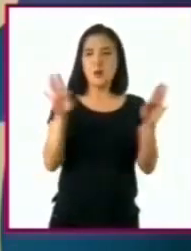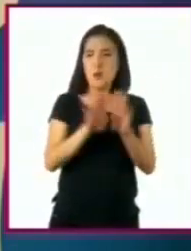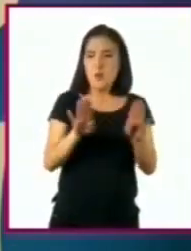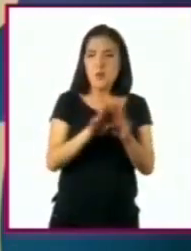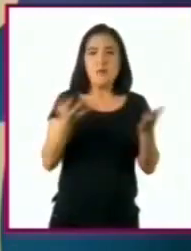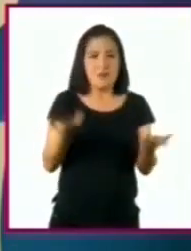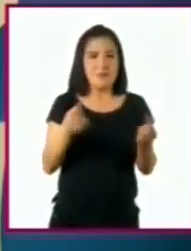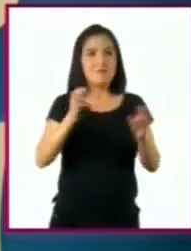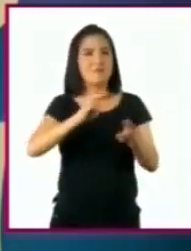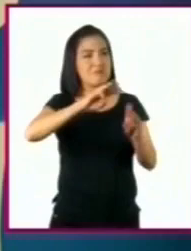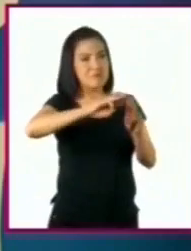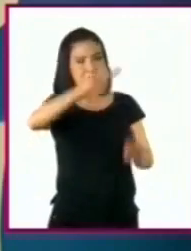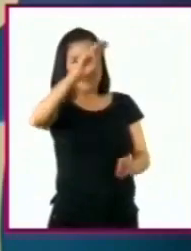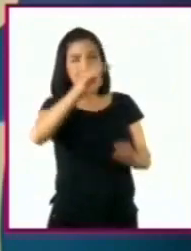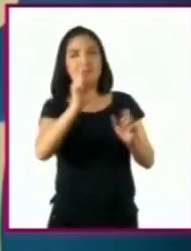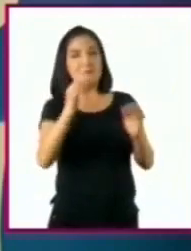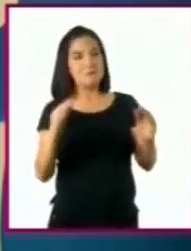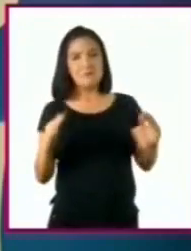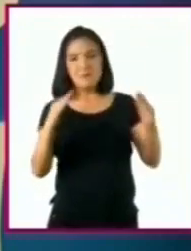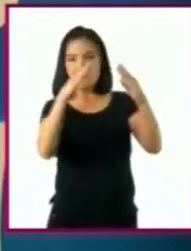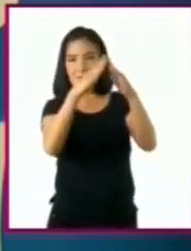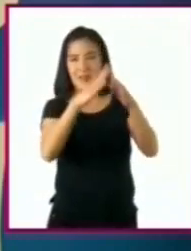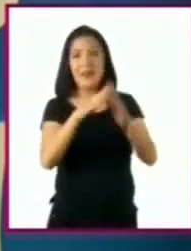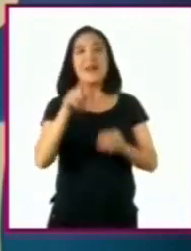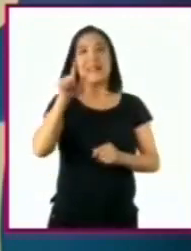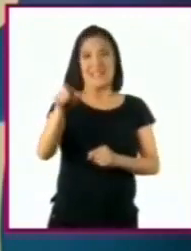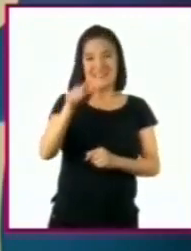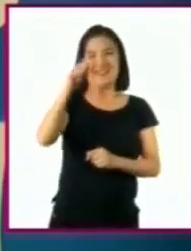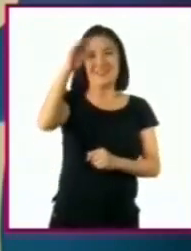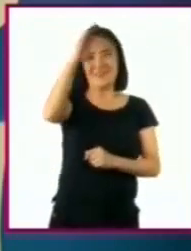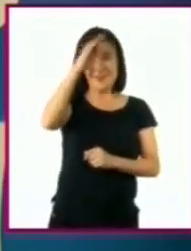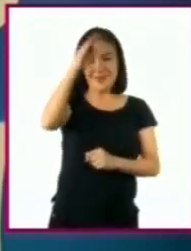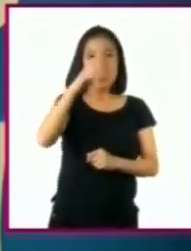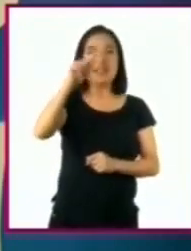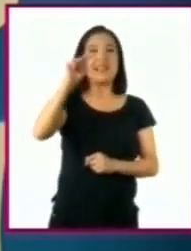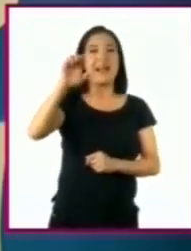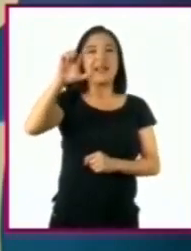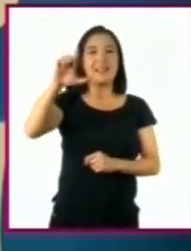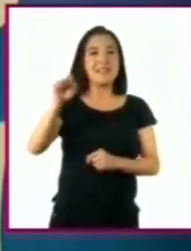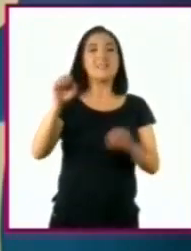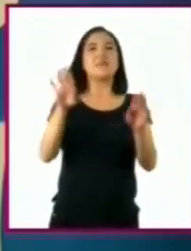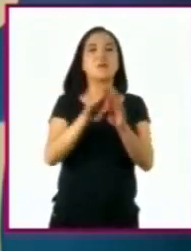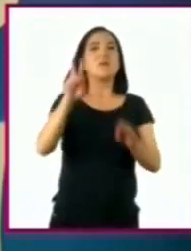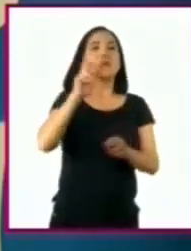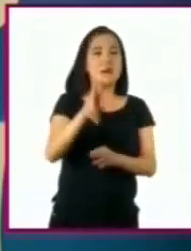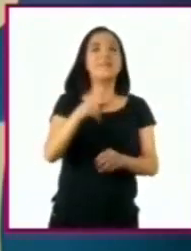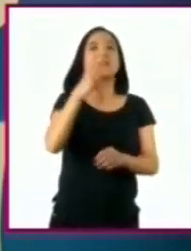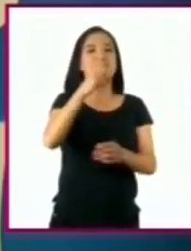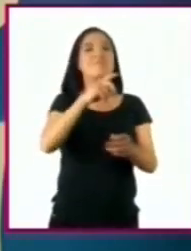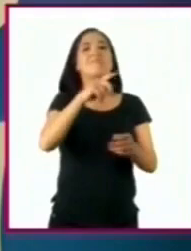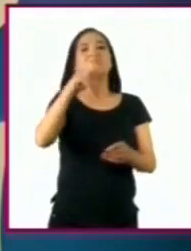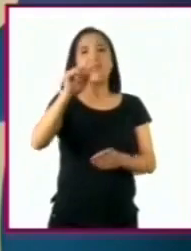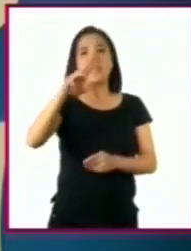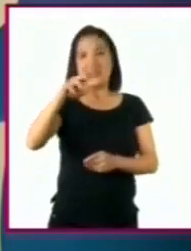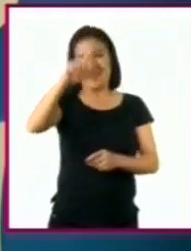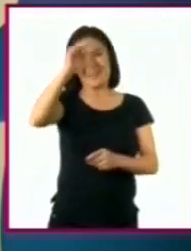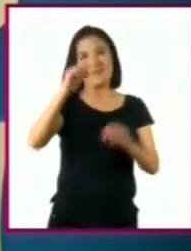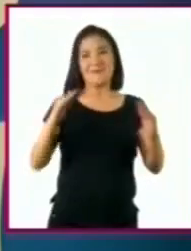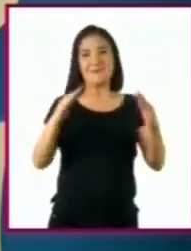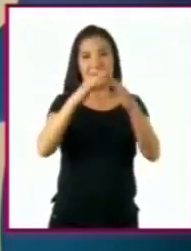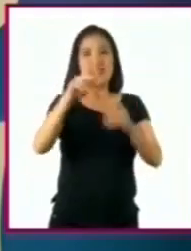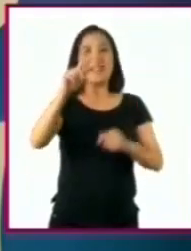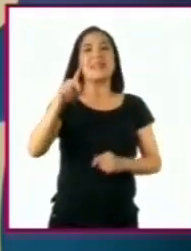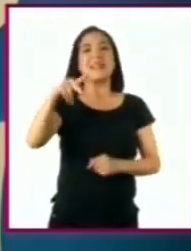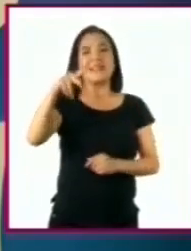altura de una pirámide? Tales utilizó su teorema para calcular la altura de la pirámide de Keops. ¿Cómo creen